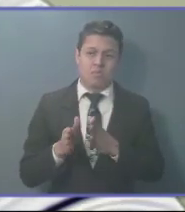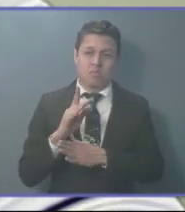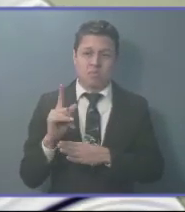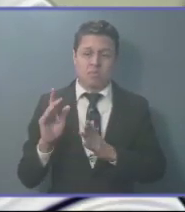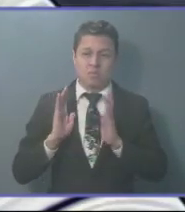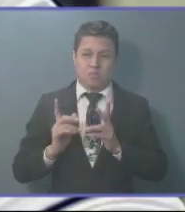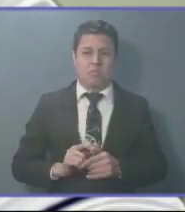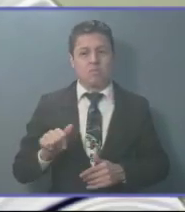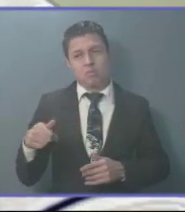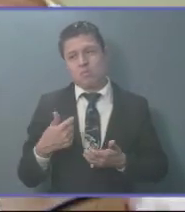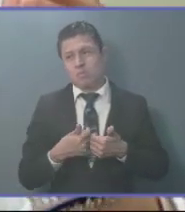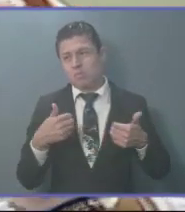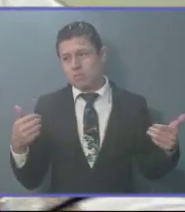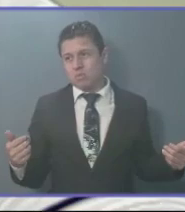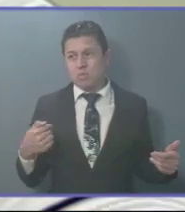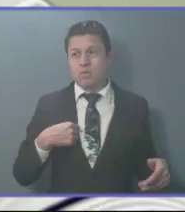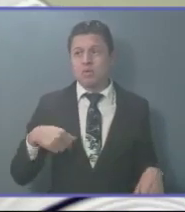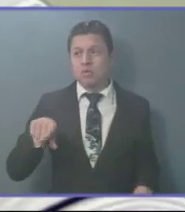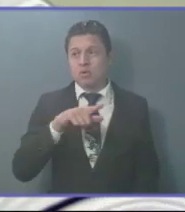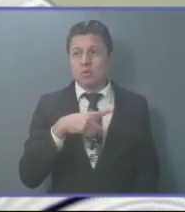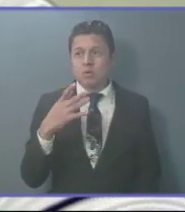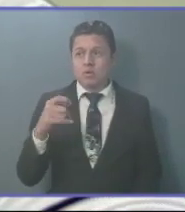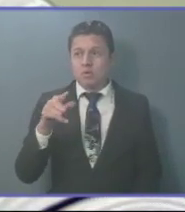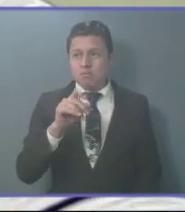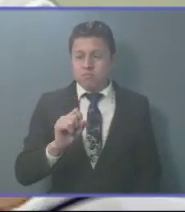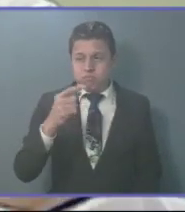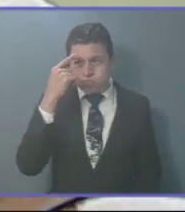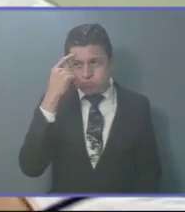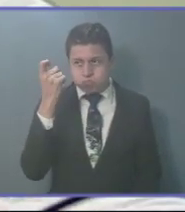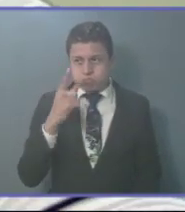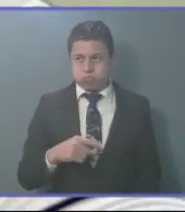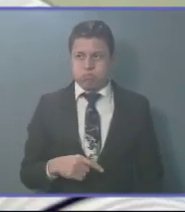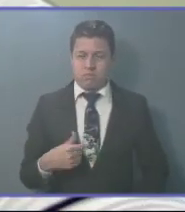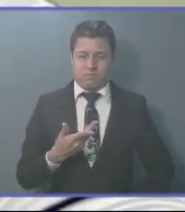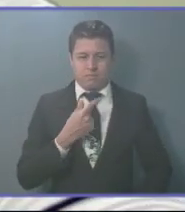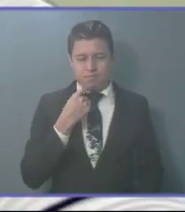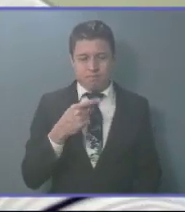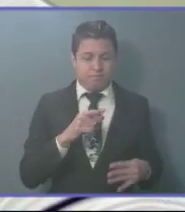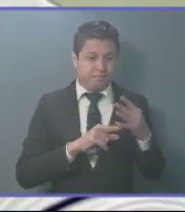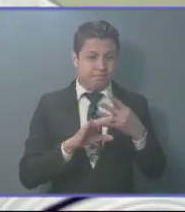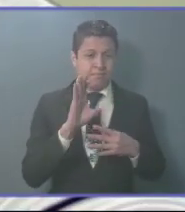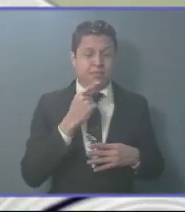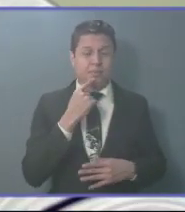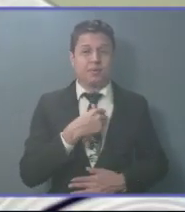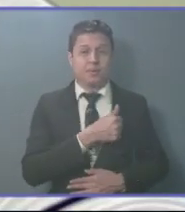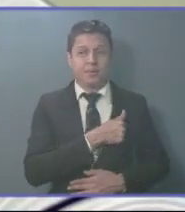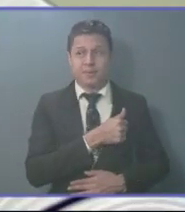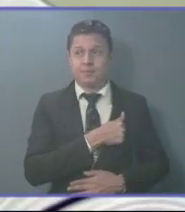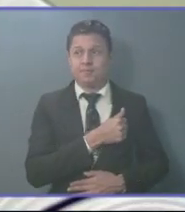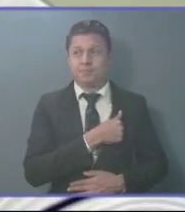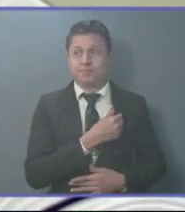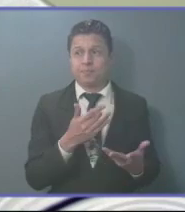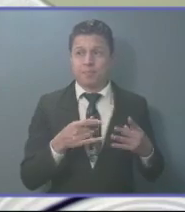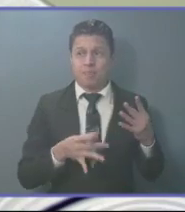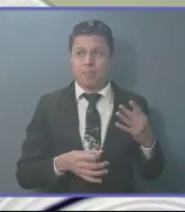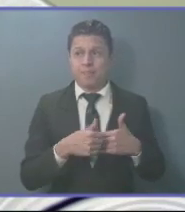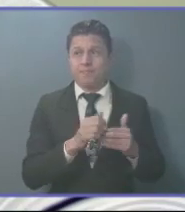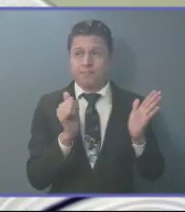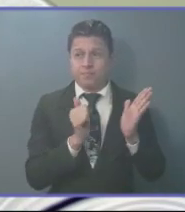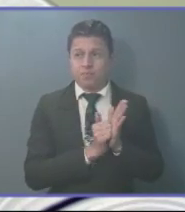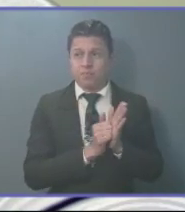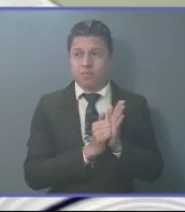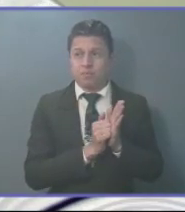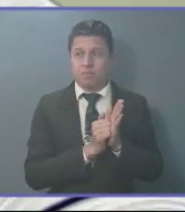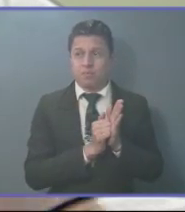corresponden. Yo debo de recordarles a ustedes que por Constitución, quien es la encargada de legislar es la Asamblea